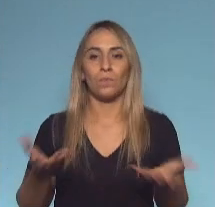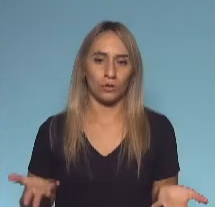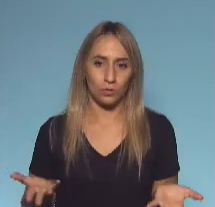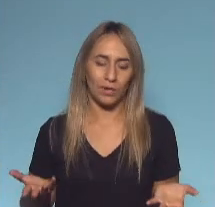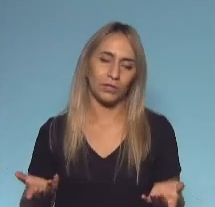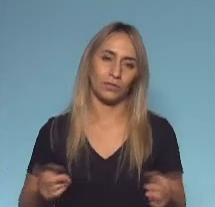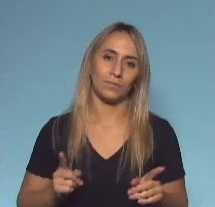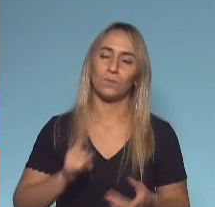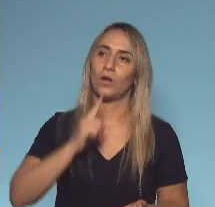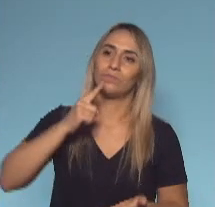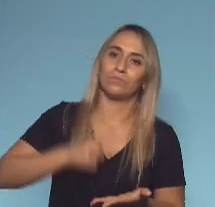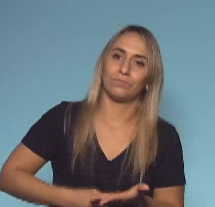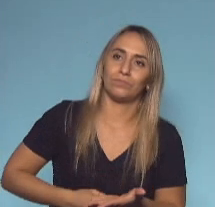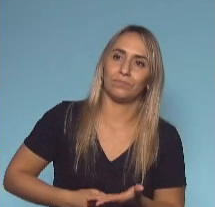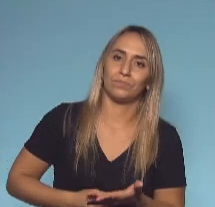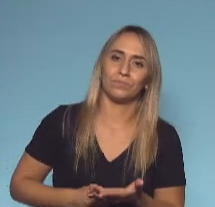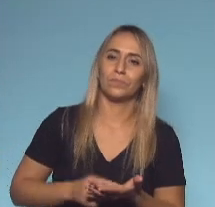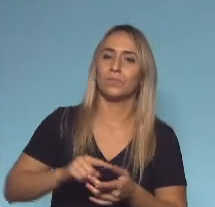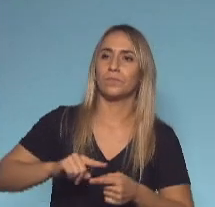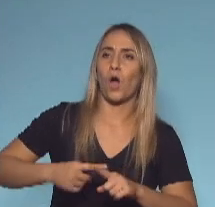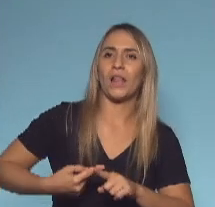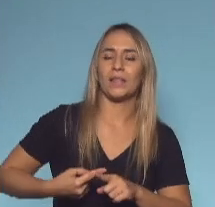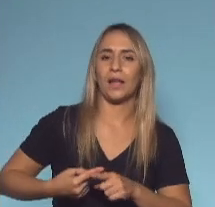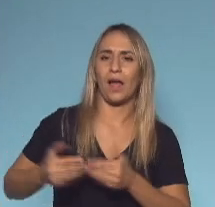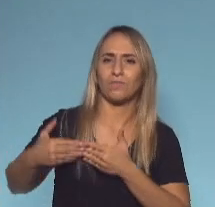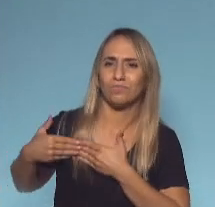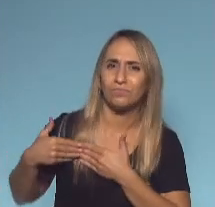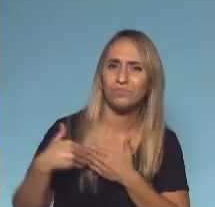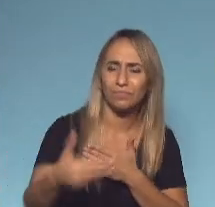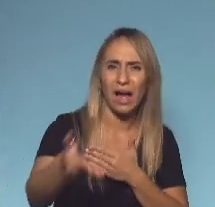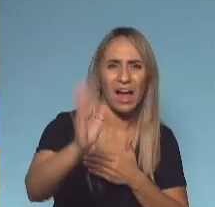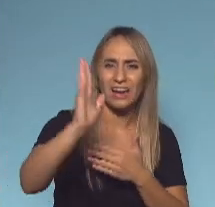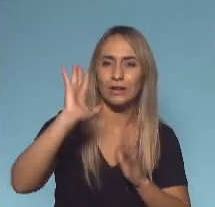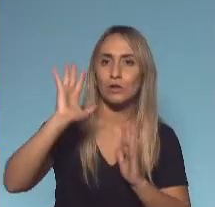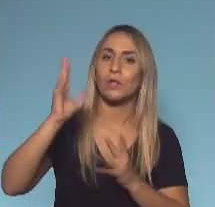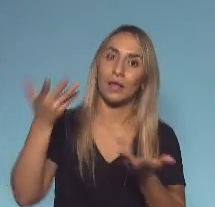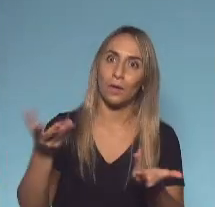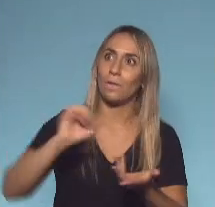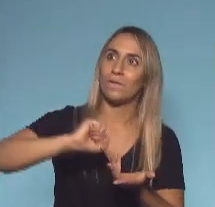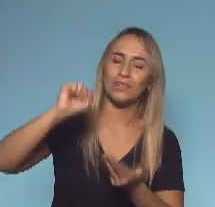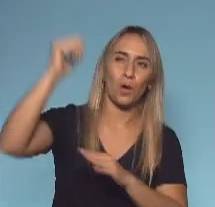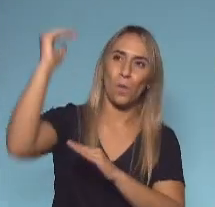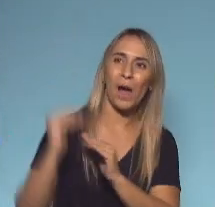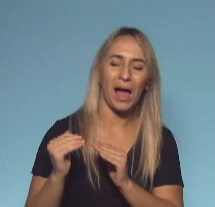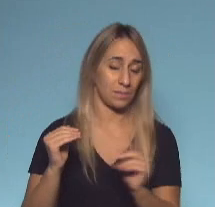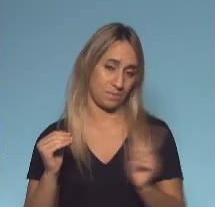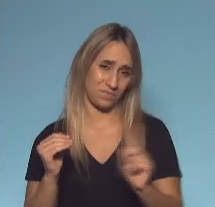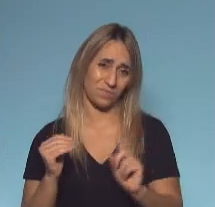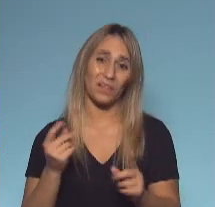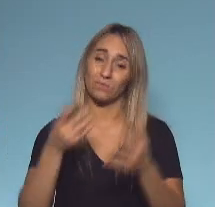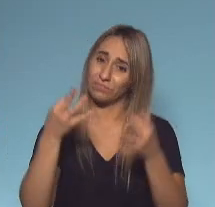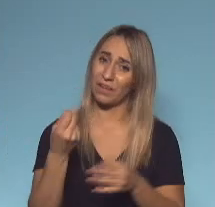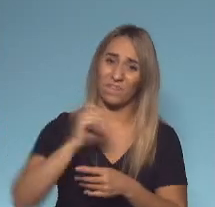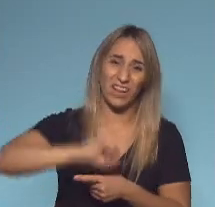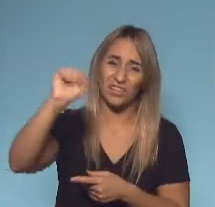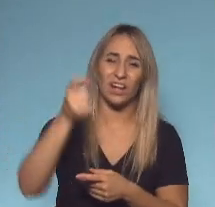política de largo plazo, no es una política para decir bajamos la inflación. La inflación está muy alta en este momento, el último número fue casi